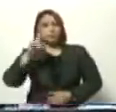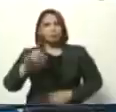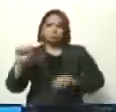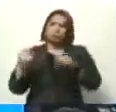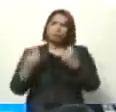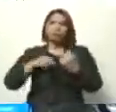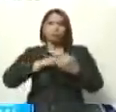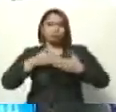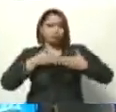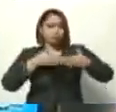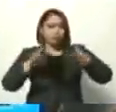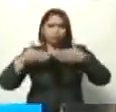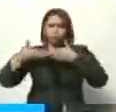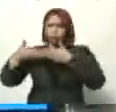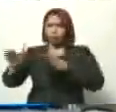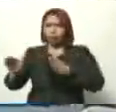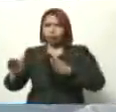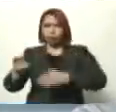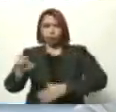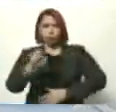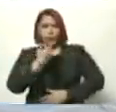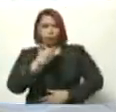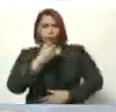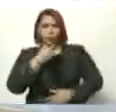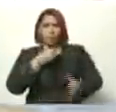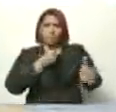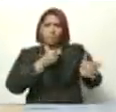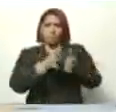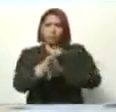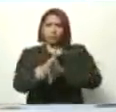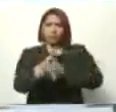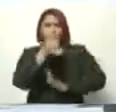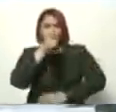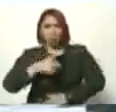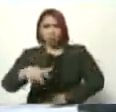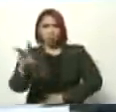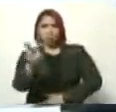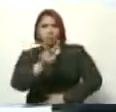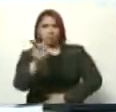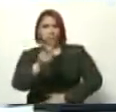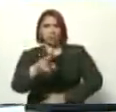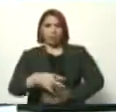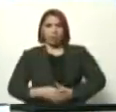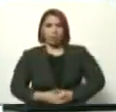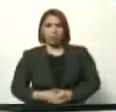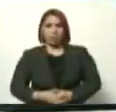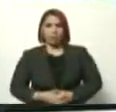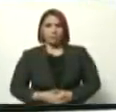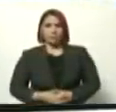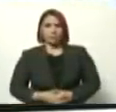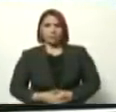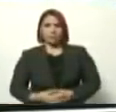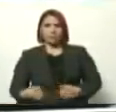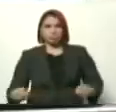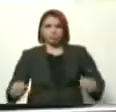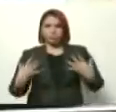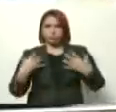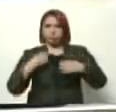podido garantizar los medicamentos gratuitos al pueblo venezolano que se haya contagiado